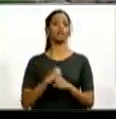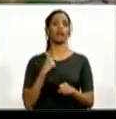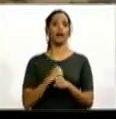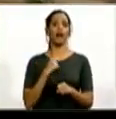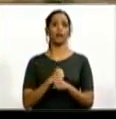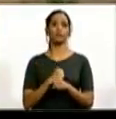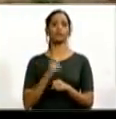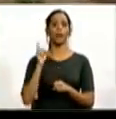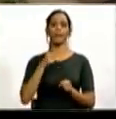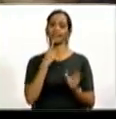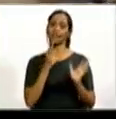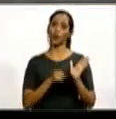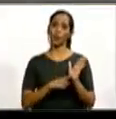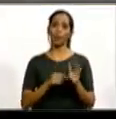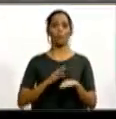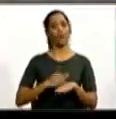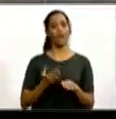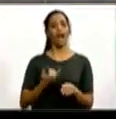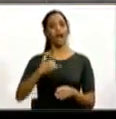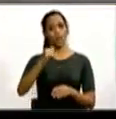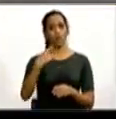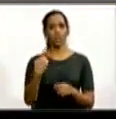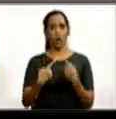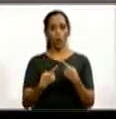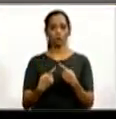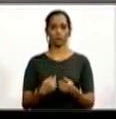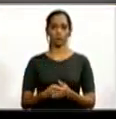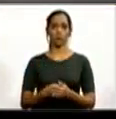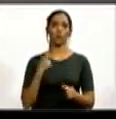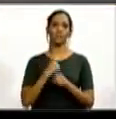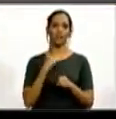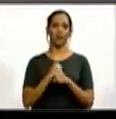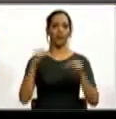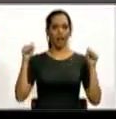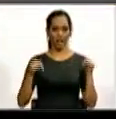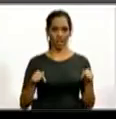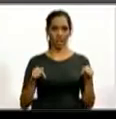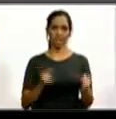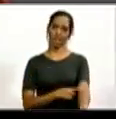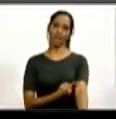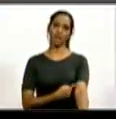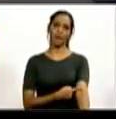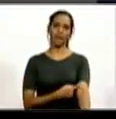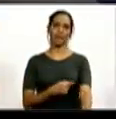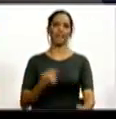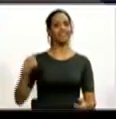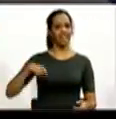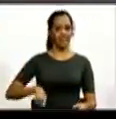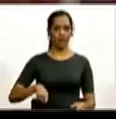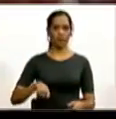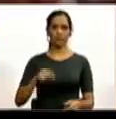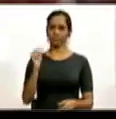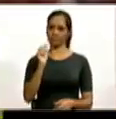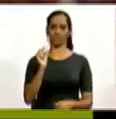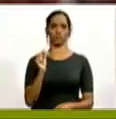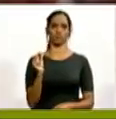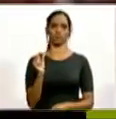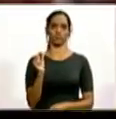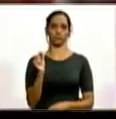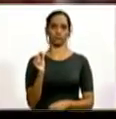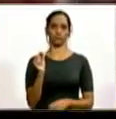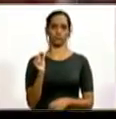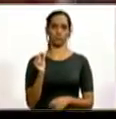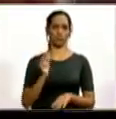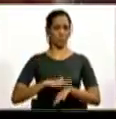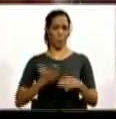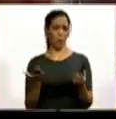también que se le cumpla, porque hay otra cuestión, Uga. Los trabajadores aquí, hermano, el salario que tienen es mísero, hermano. ¿Por qué? Se